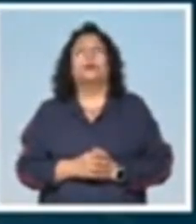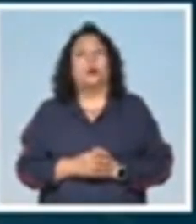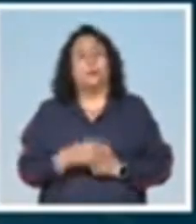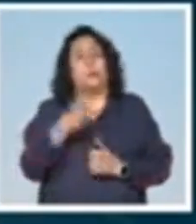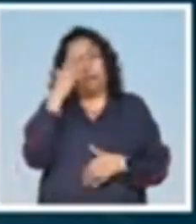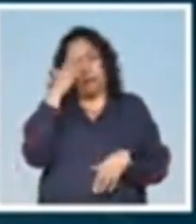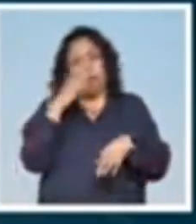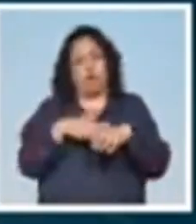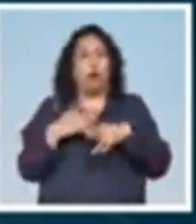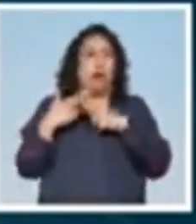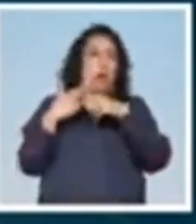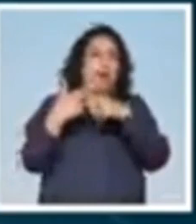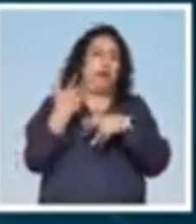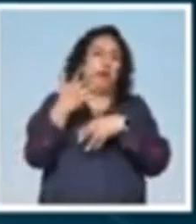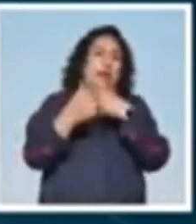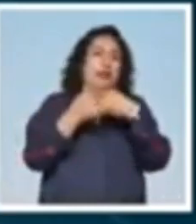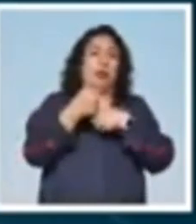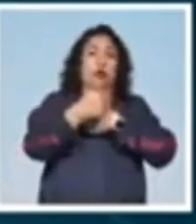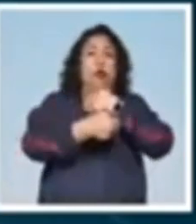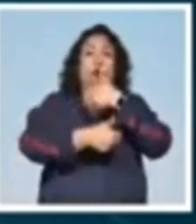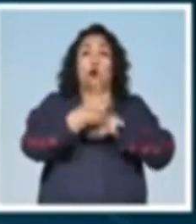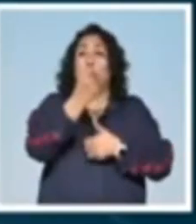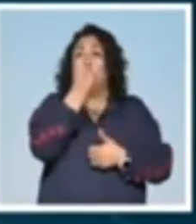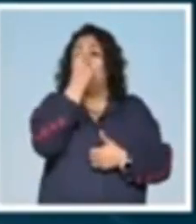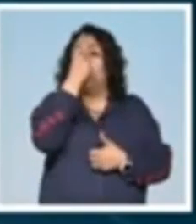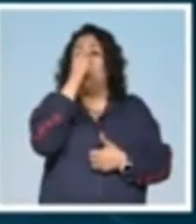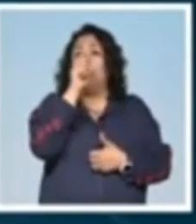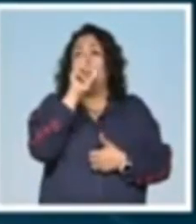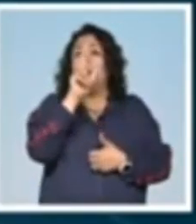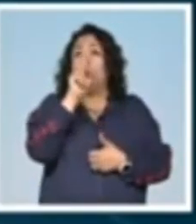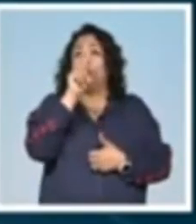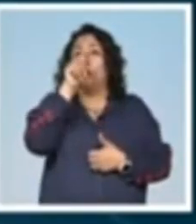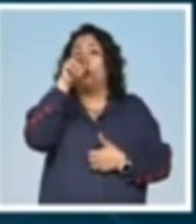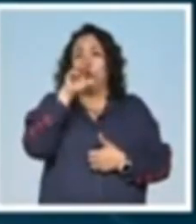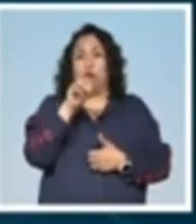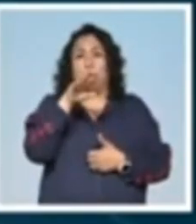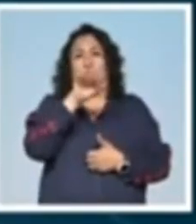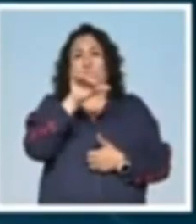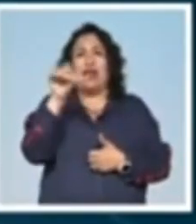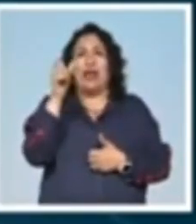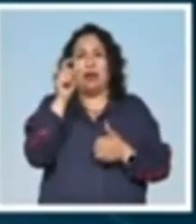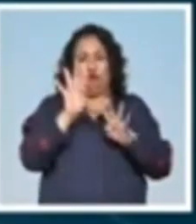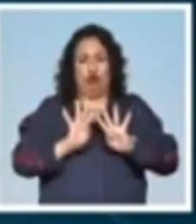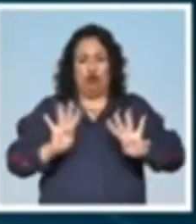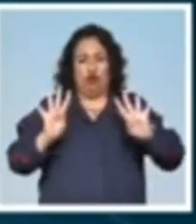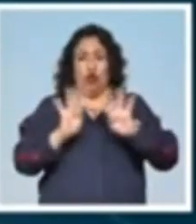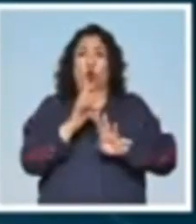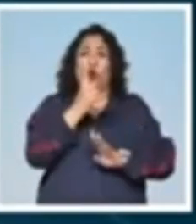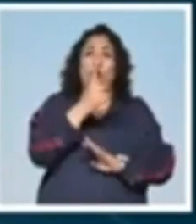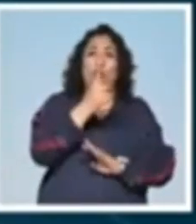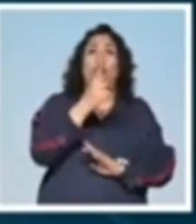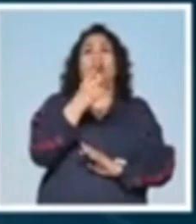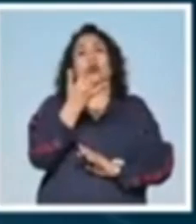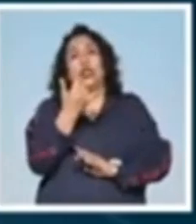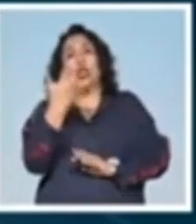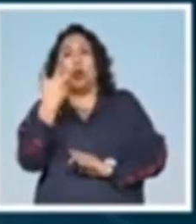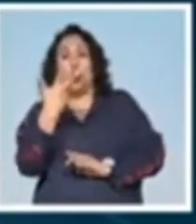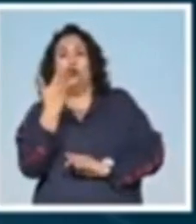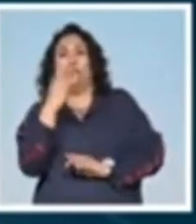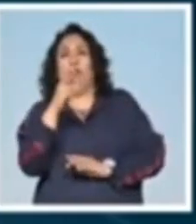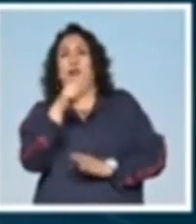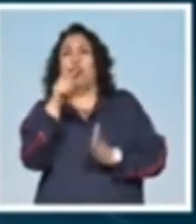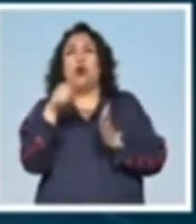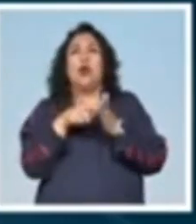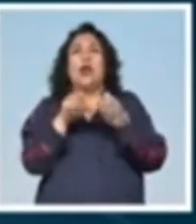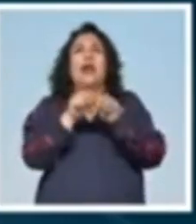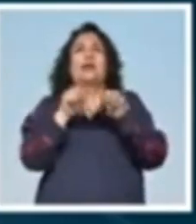Para conmemorar el 10º aniversario del concurso de composición Arturo Márquez para Orquesta de Cámara, el 1 y 8 de febrero en la sala principal del